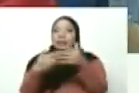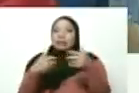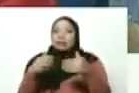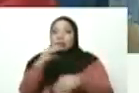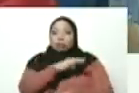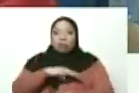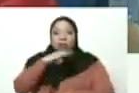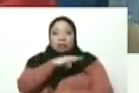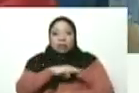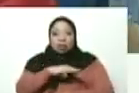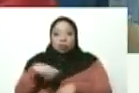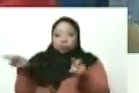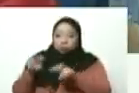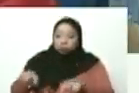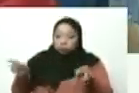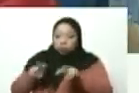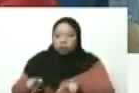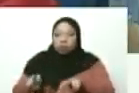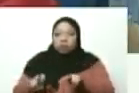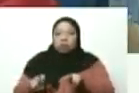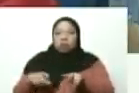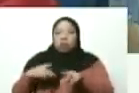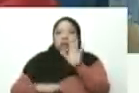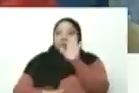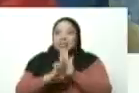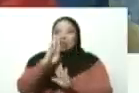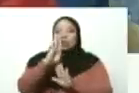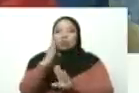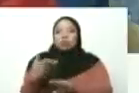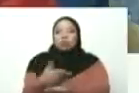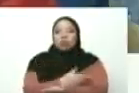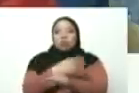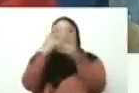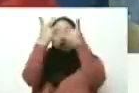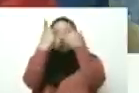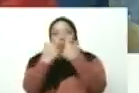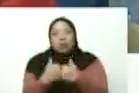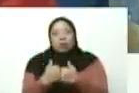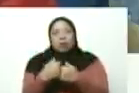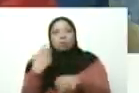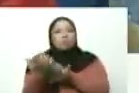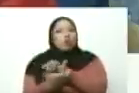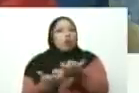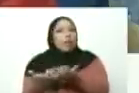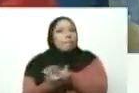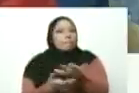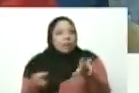encontramos con que esta investigación se había desarrollado con numerosas irregularidades